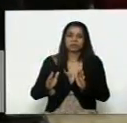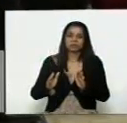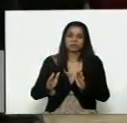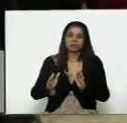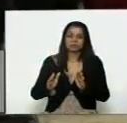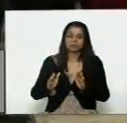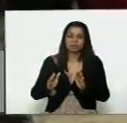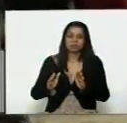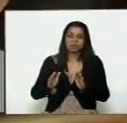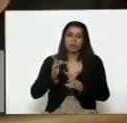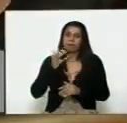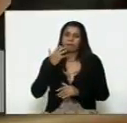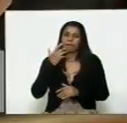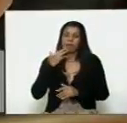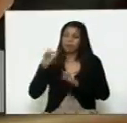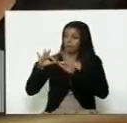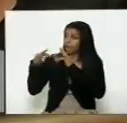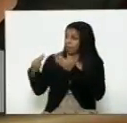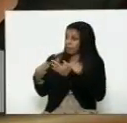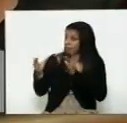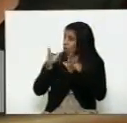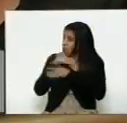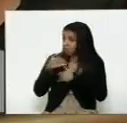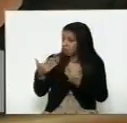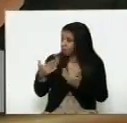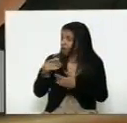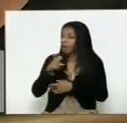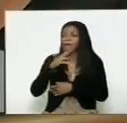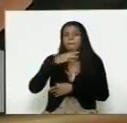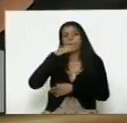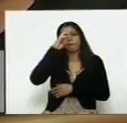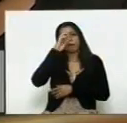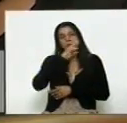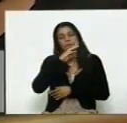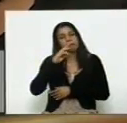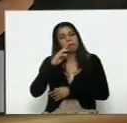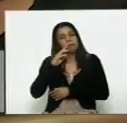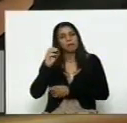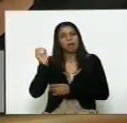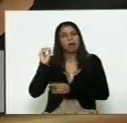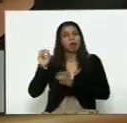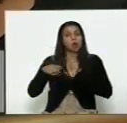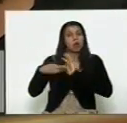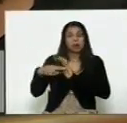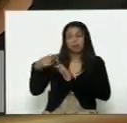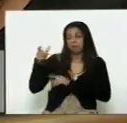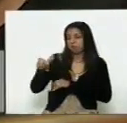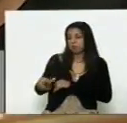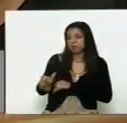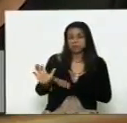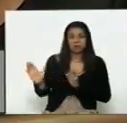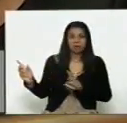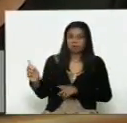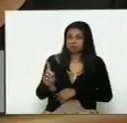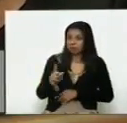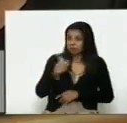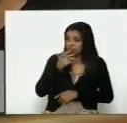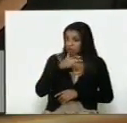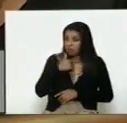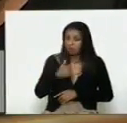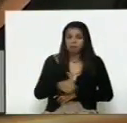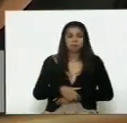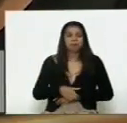aún sin la presencia de su madre, padre, representante o responsable en los centros de